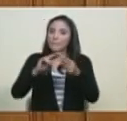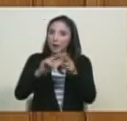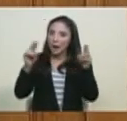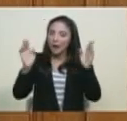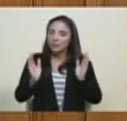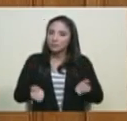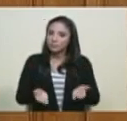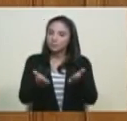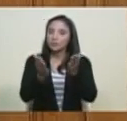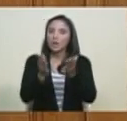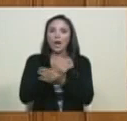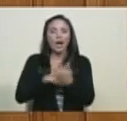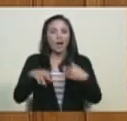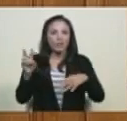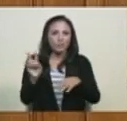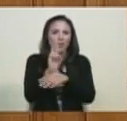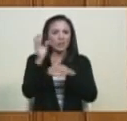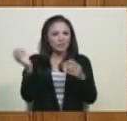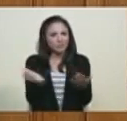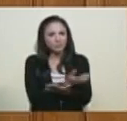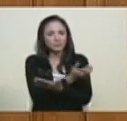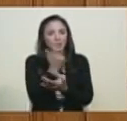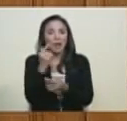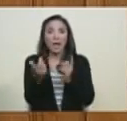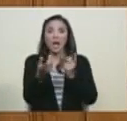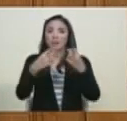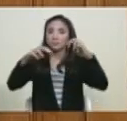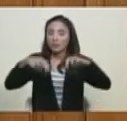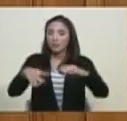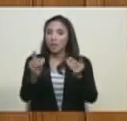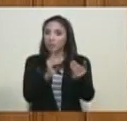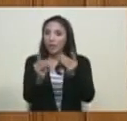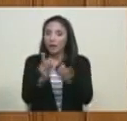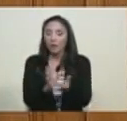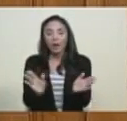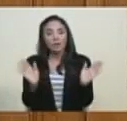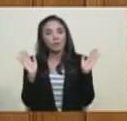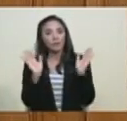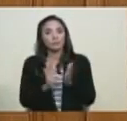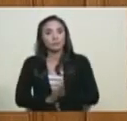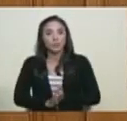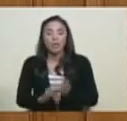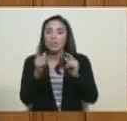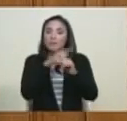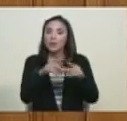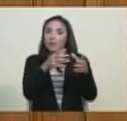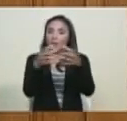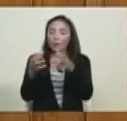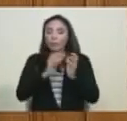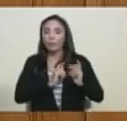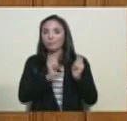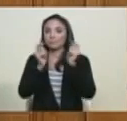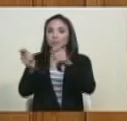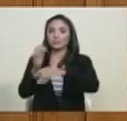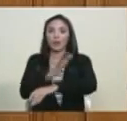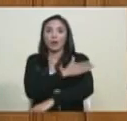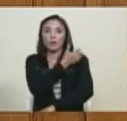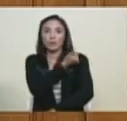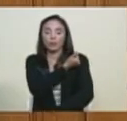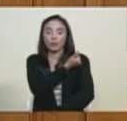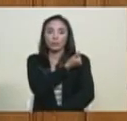pacíficos, a deponer la violencia, a sentarse a dialogar, le están echando el carro completo a toda la oposición.